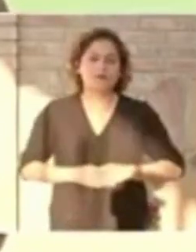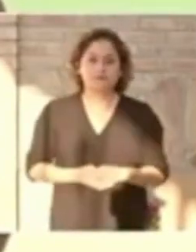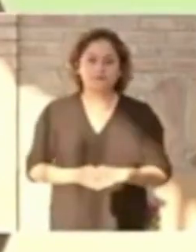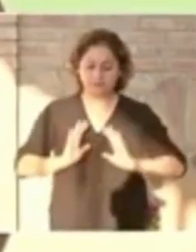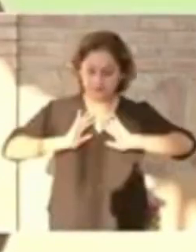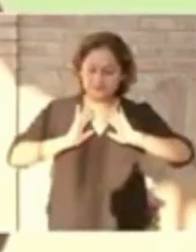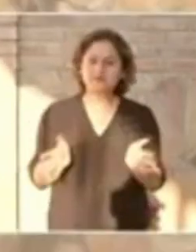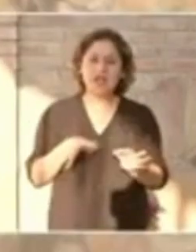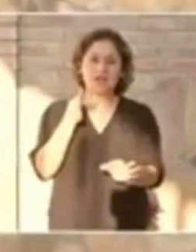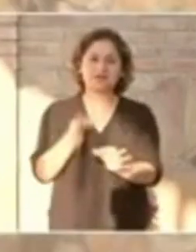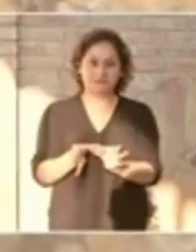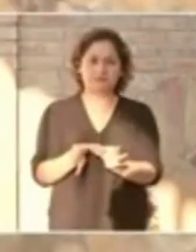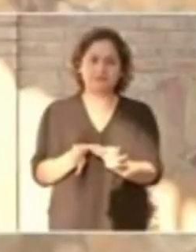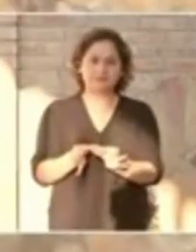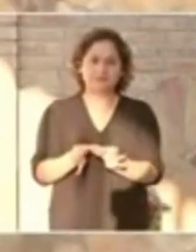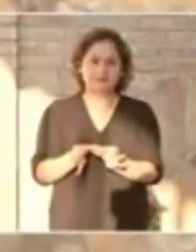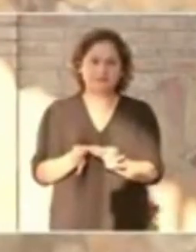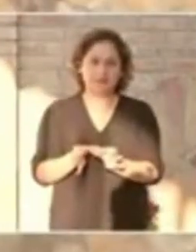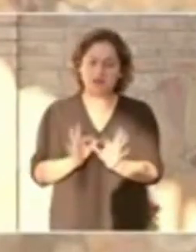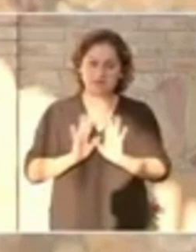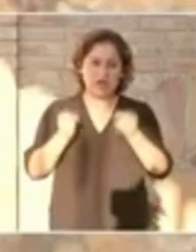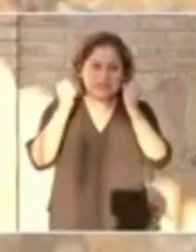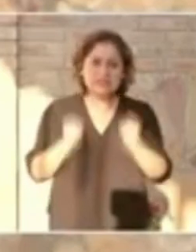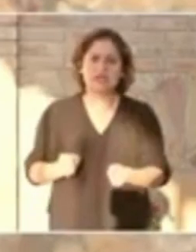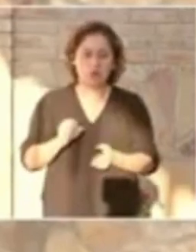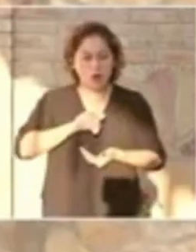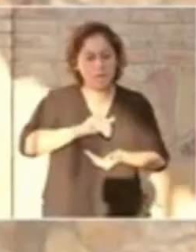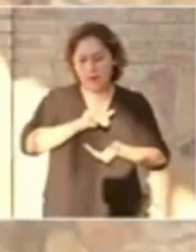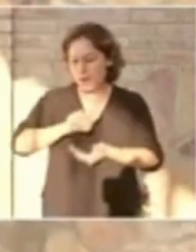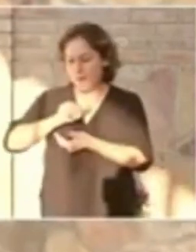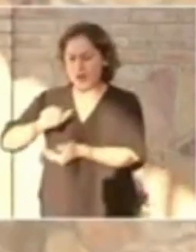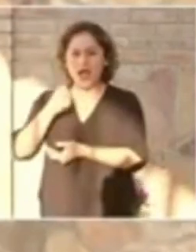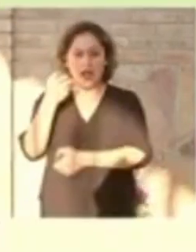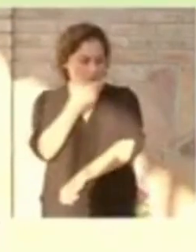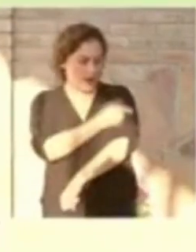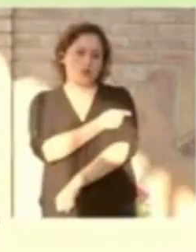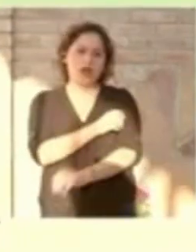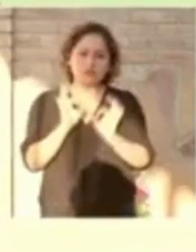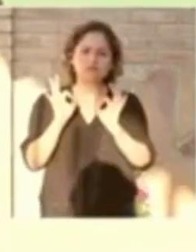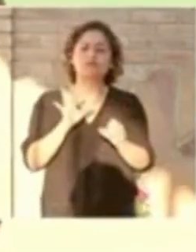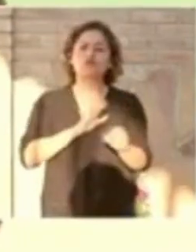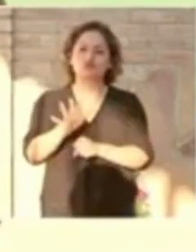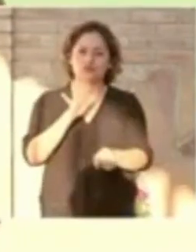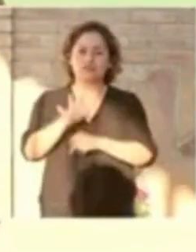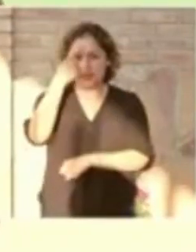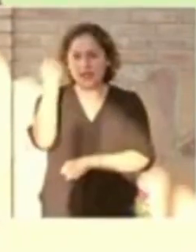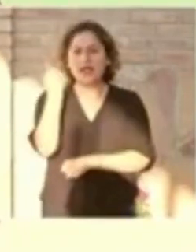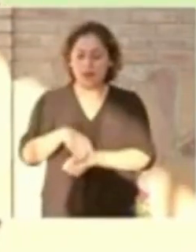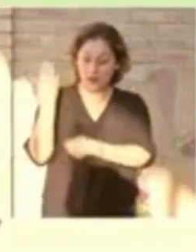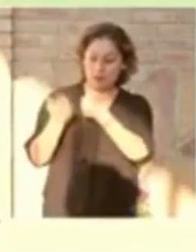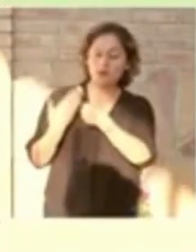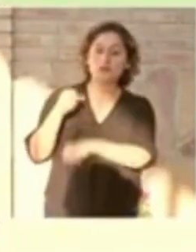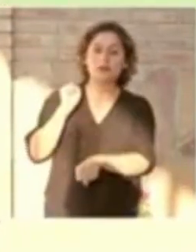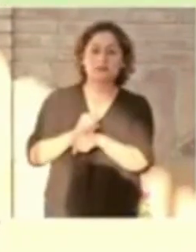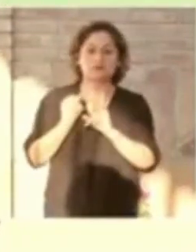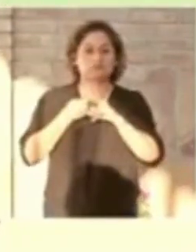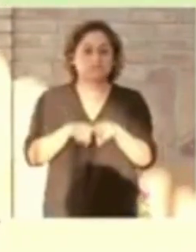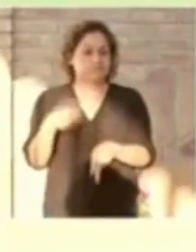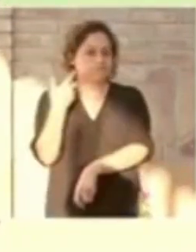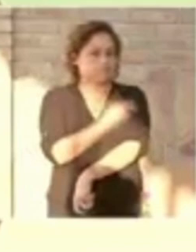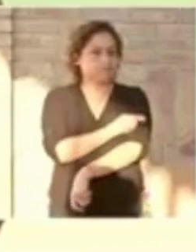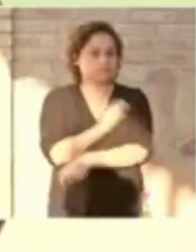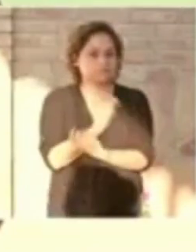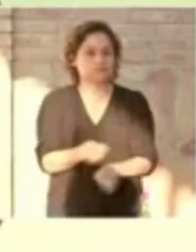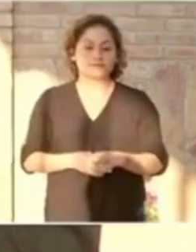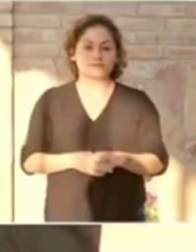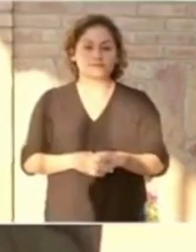Ya se tienen garantizadas las dosis suficientes. Vamos a comenzar la semana próxima con